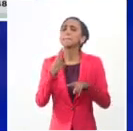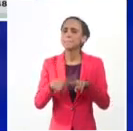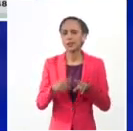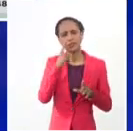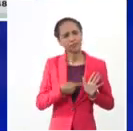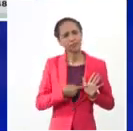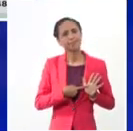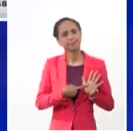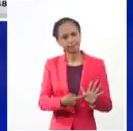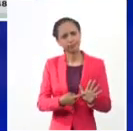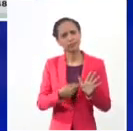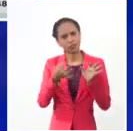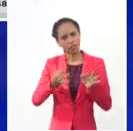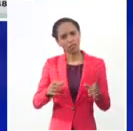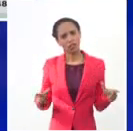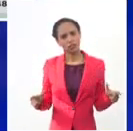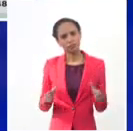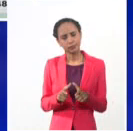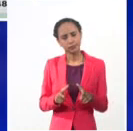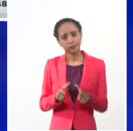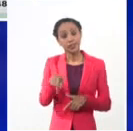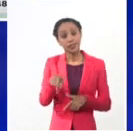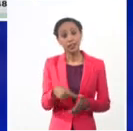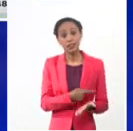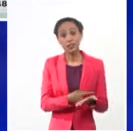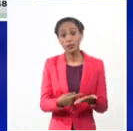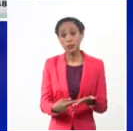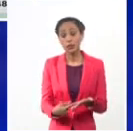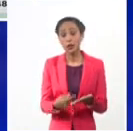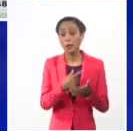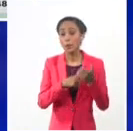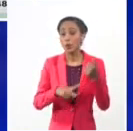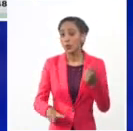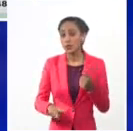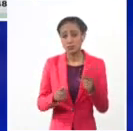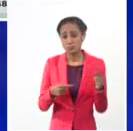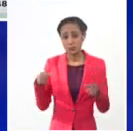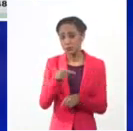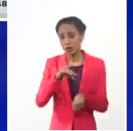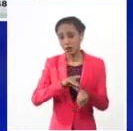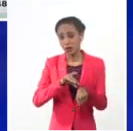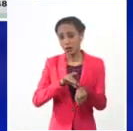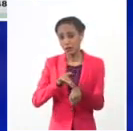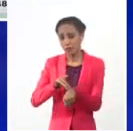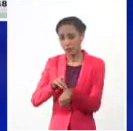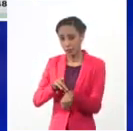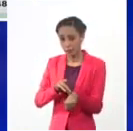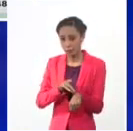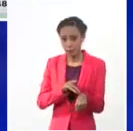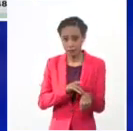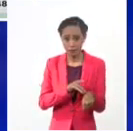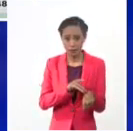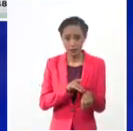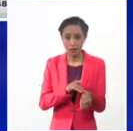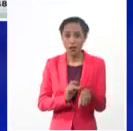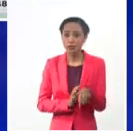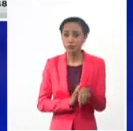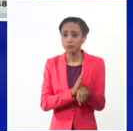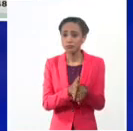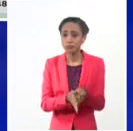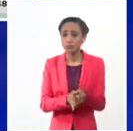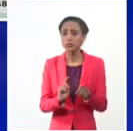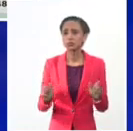disminución. En la semana, las provincias que presentaron mayor morbilidad, que han ido